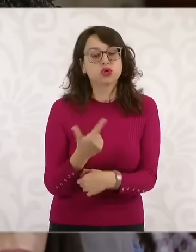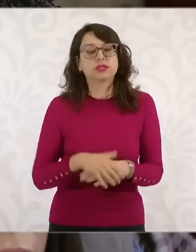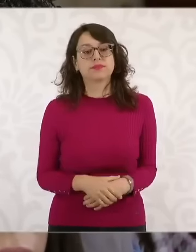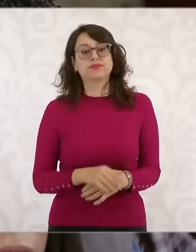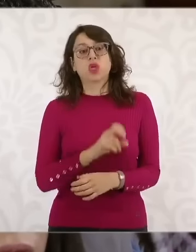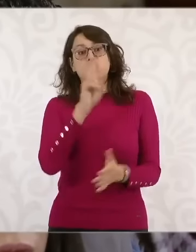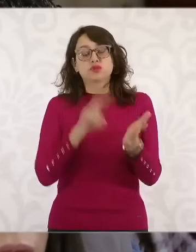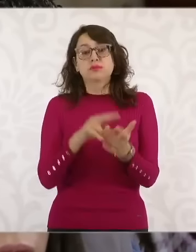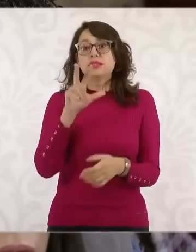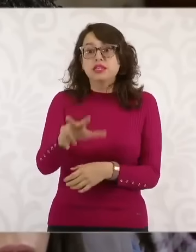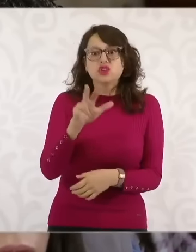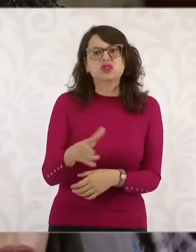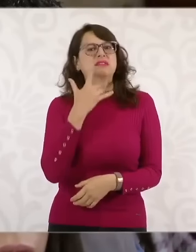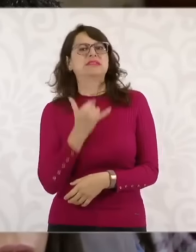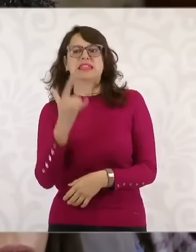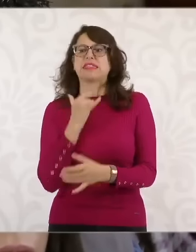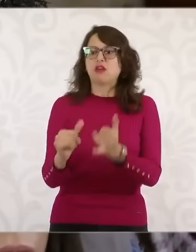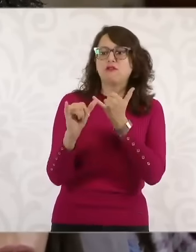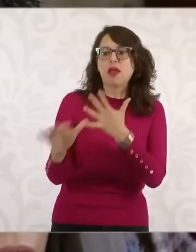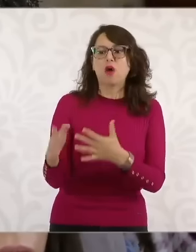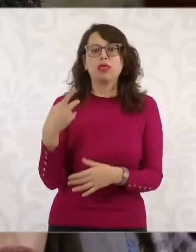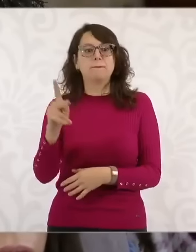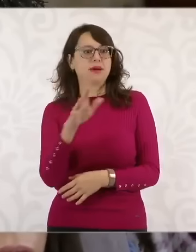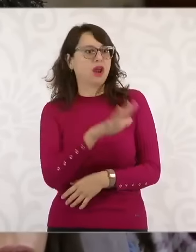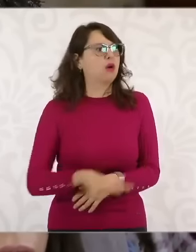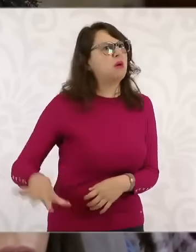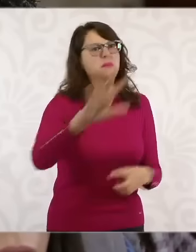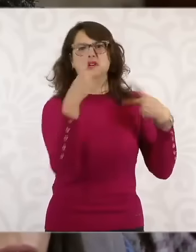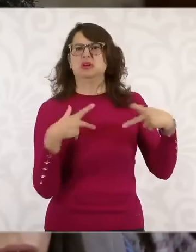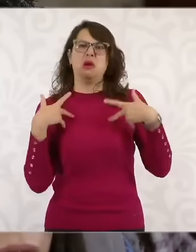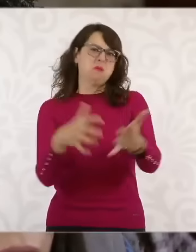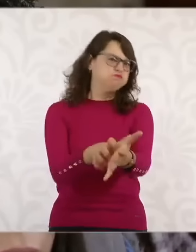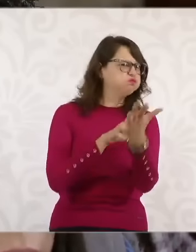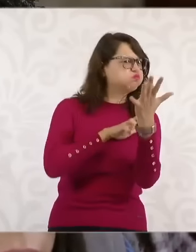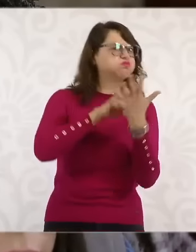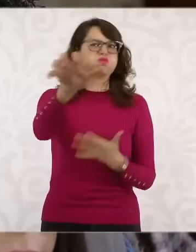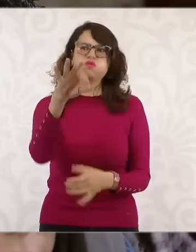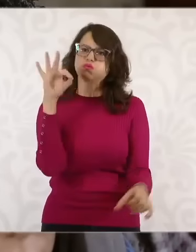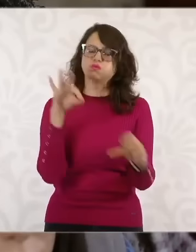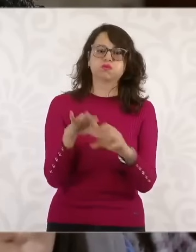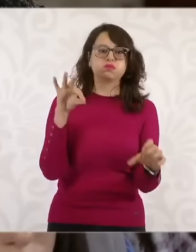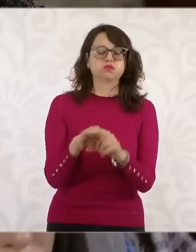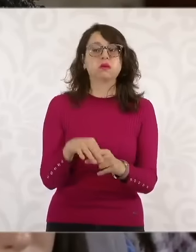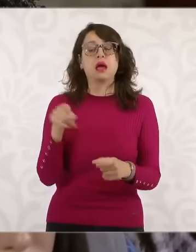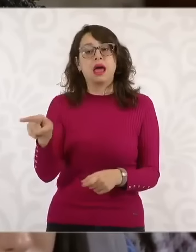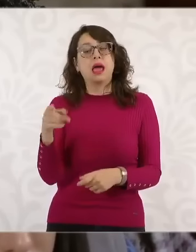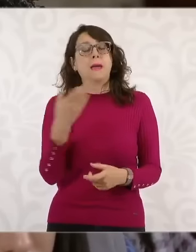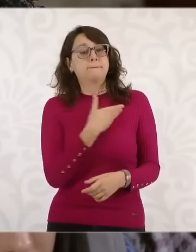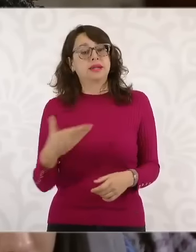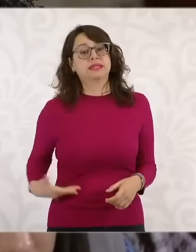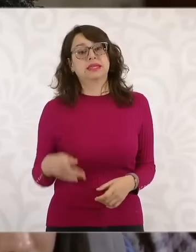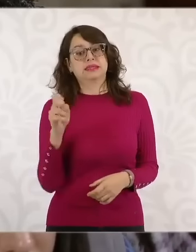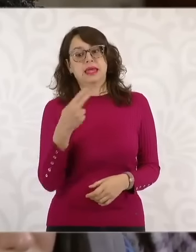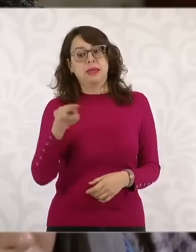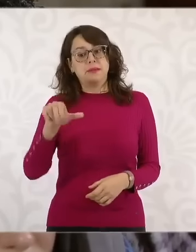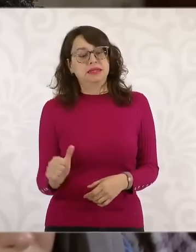2018 lo intentaron, pero al final el pueblo pues salió masivamente y el presidente Peña, como se sentía en ese entonces el payaso